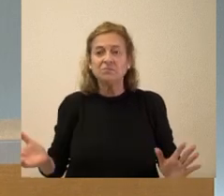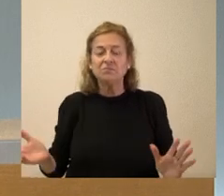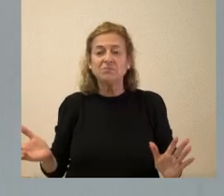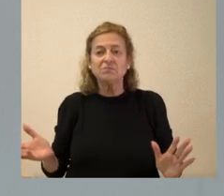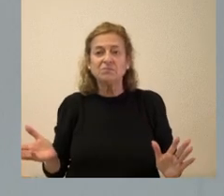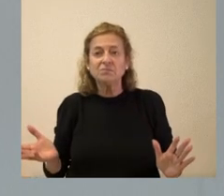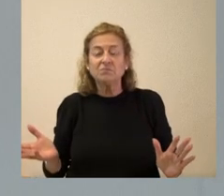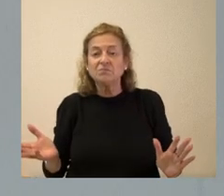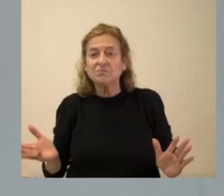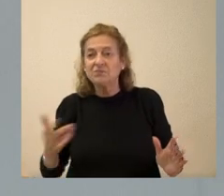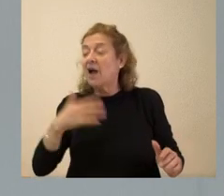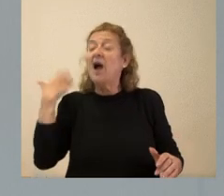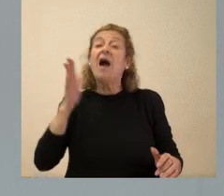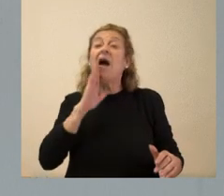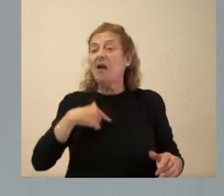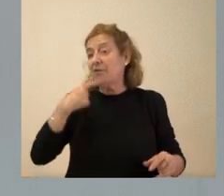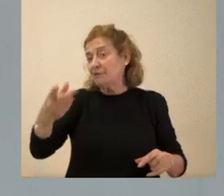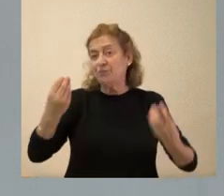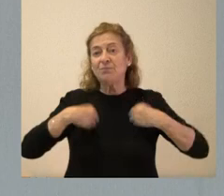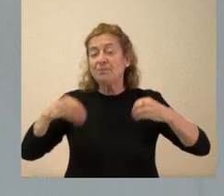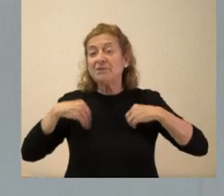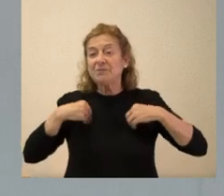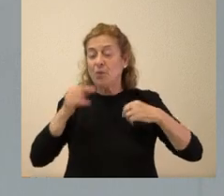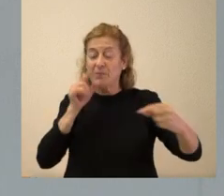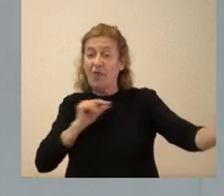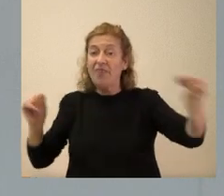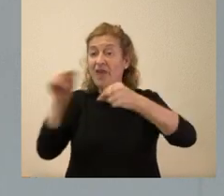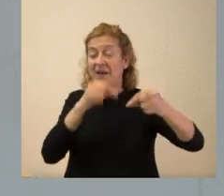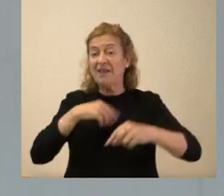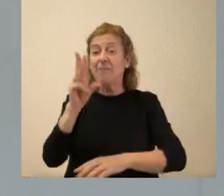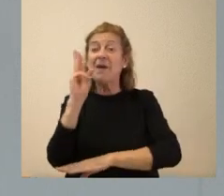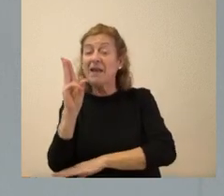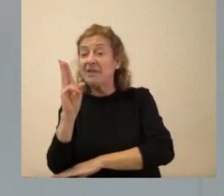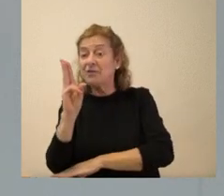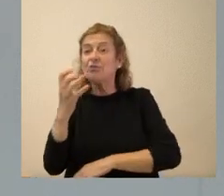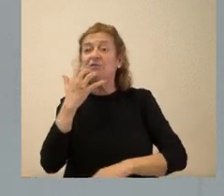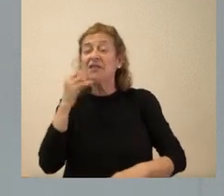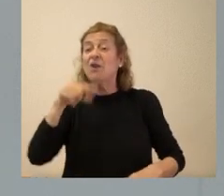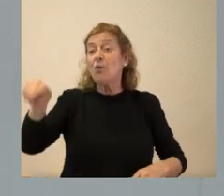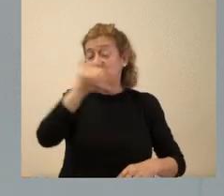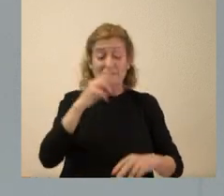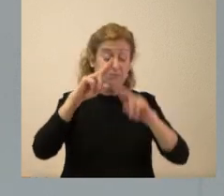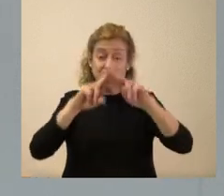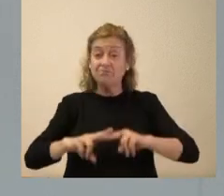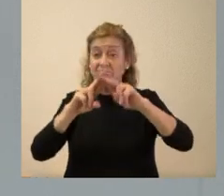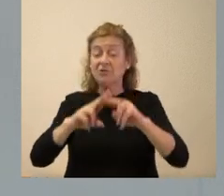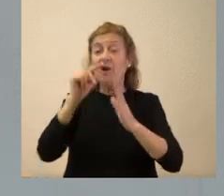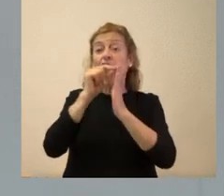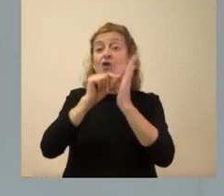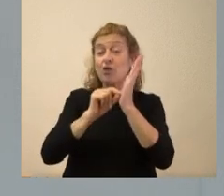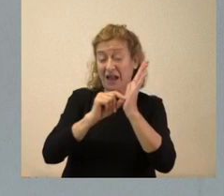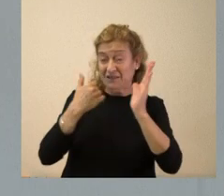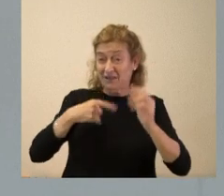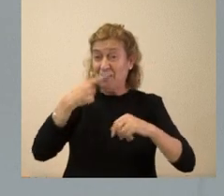las que habíamos descrito y las que han sido objeto de debate en el parlamento si ustedes repasan ya las notas que hemos hecho al efecto